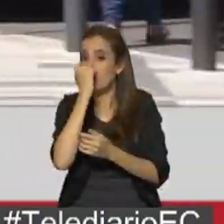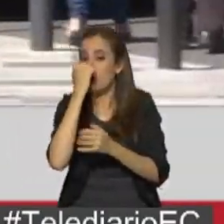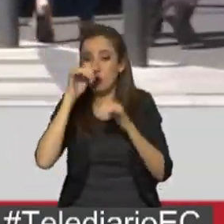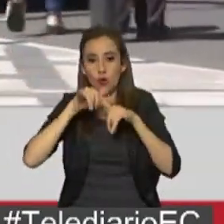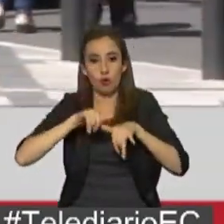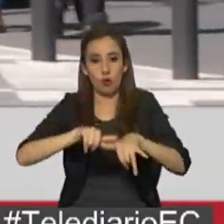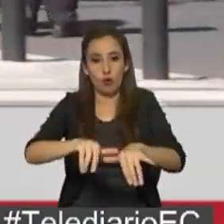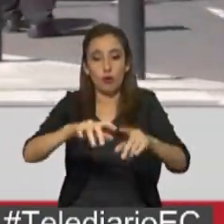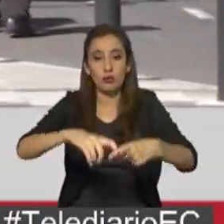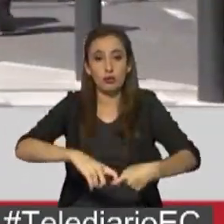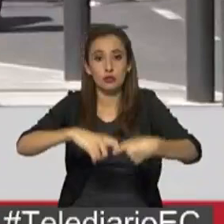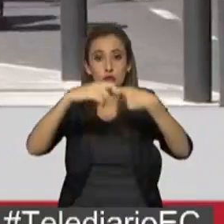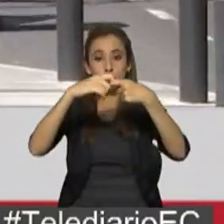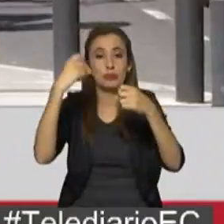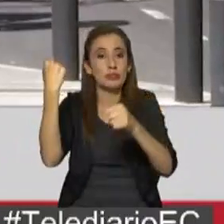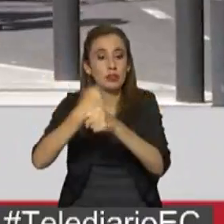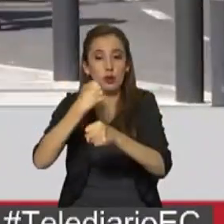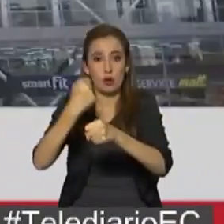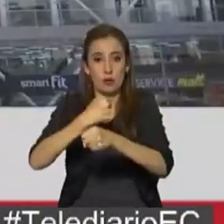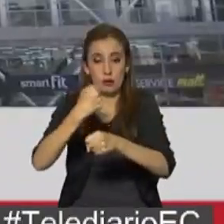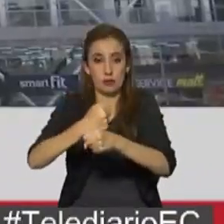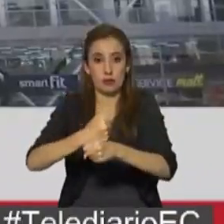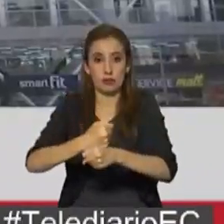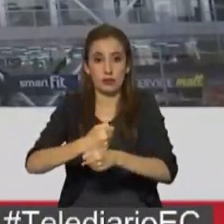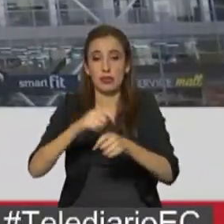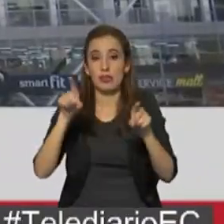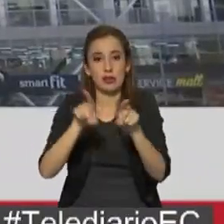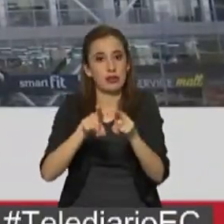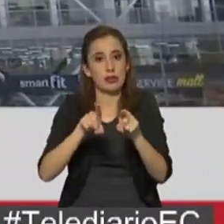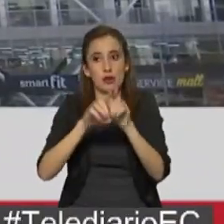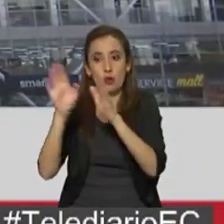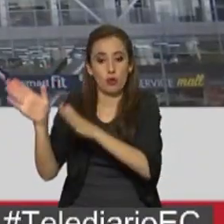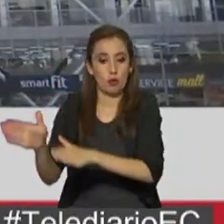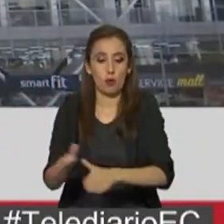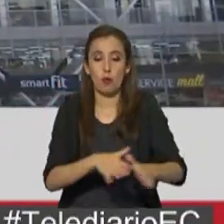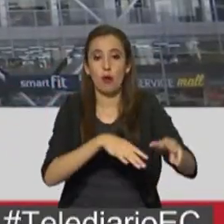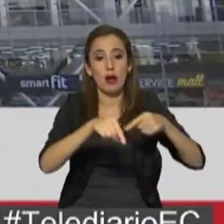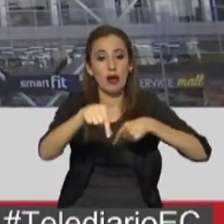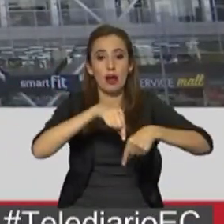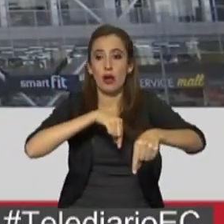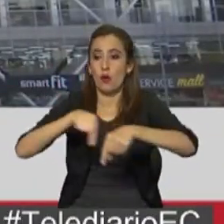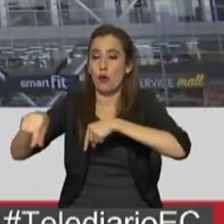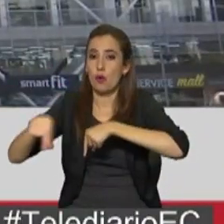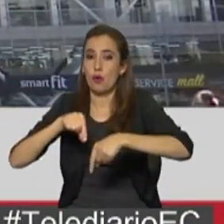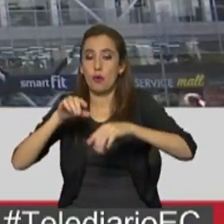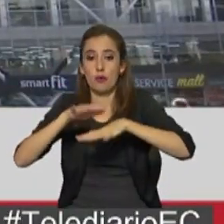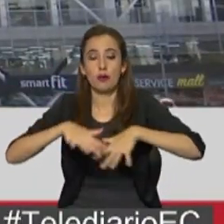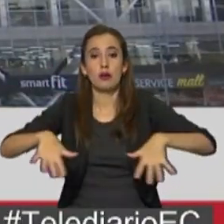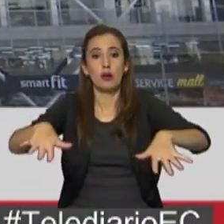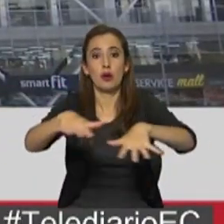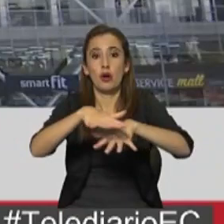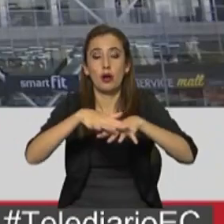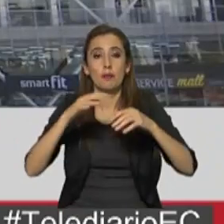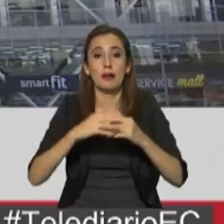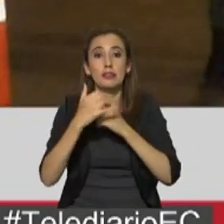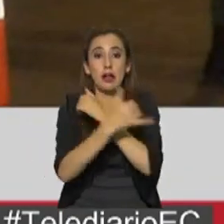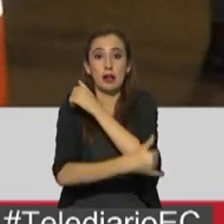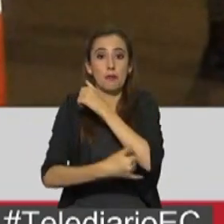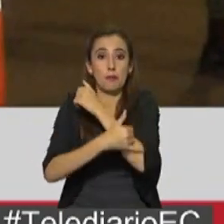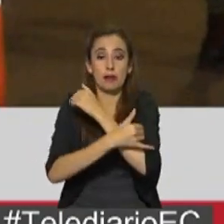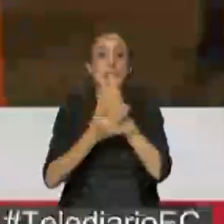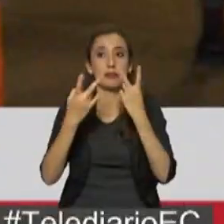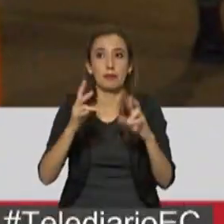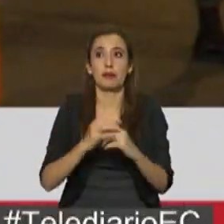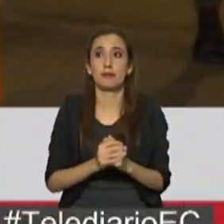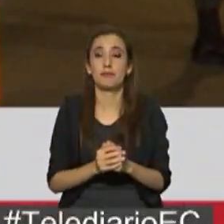suspensión de las actividades laborales presenciales al igual que la libre movilización por las calles de la ciudad y carreteras del país el